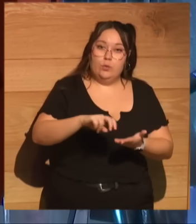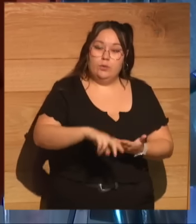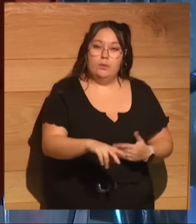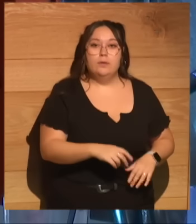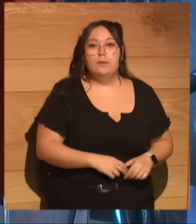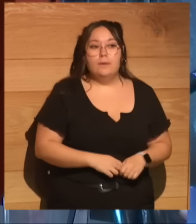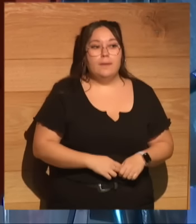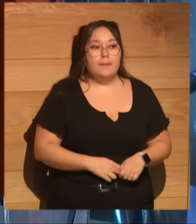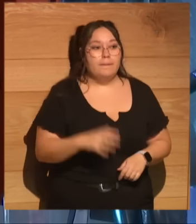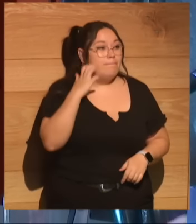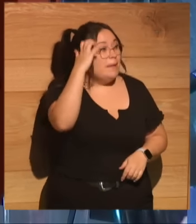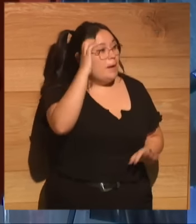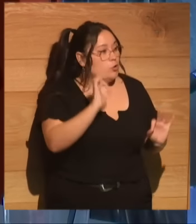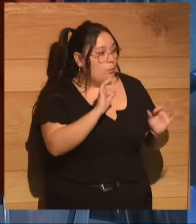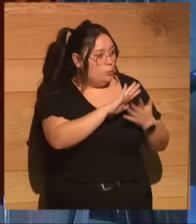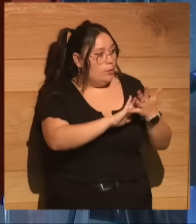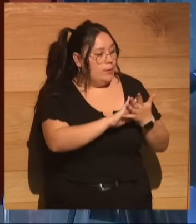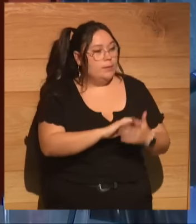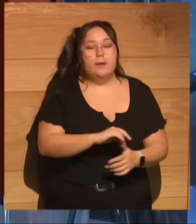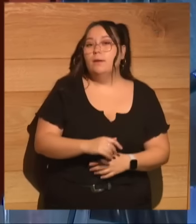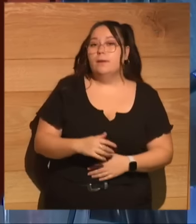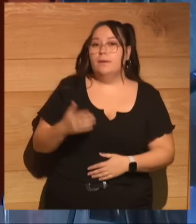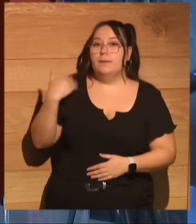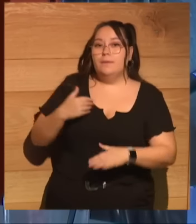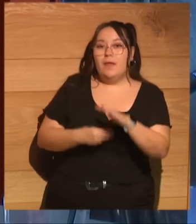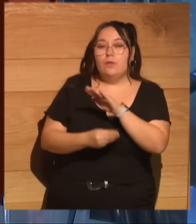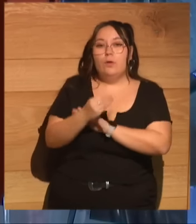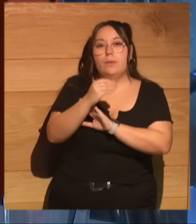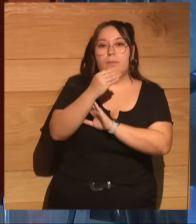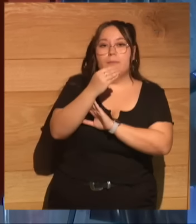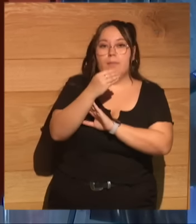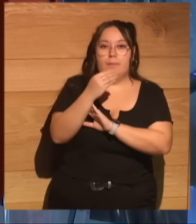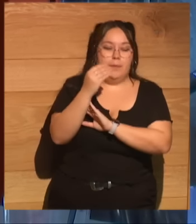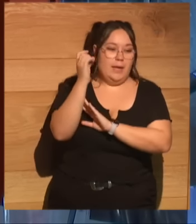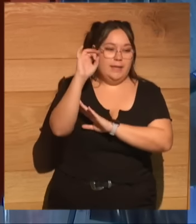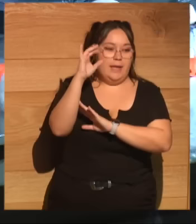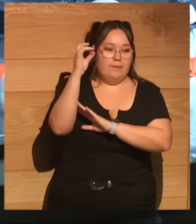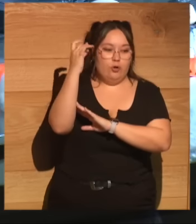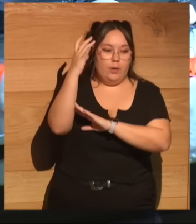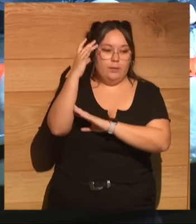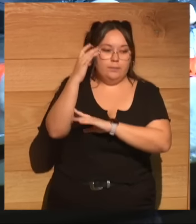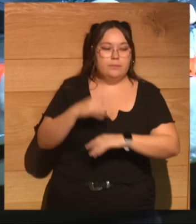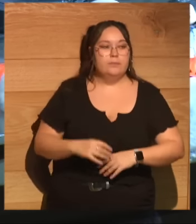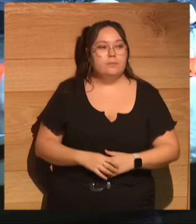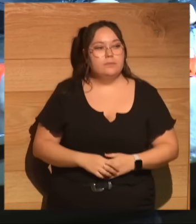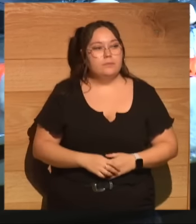y vas con Tim más. ¡Tim Burton! Vale, venga. Nació en Burbank, California. Sí, claro que sí. Vale.